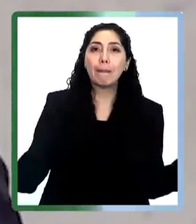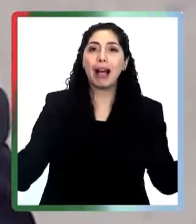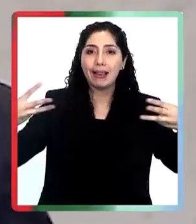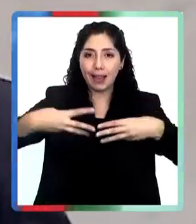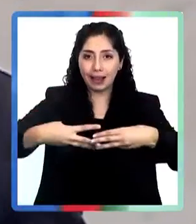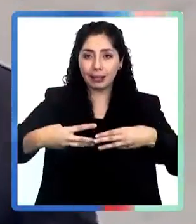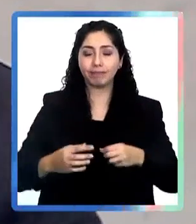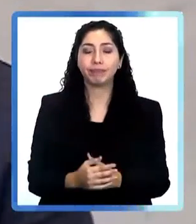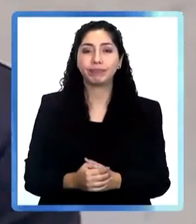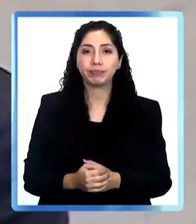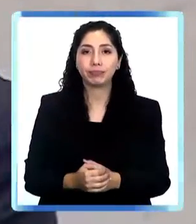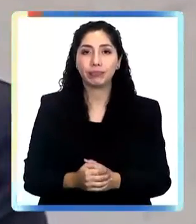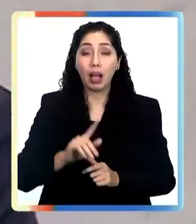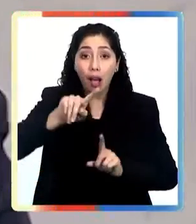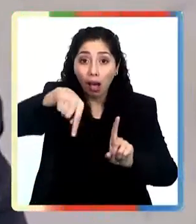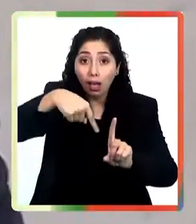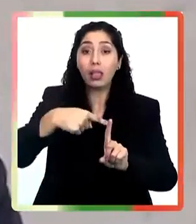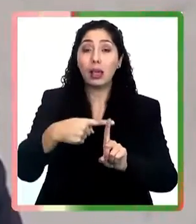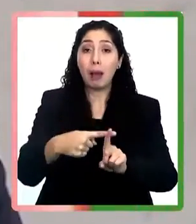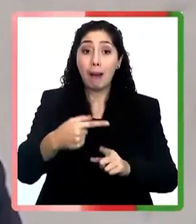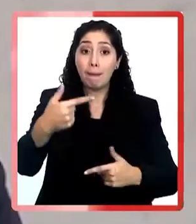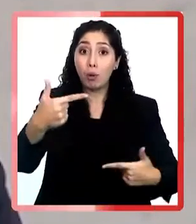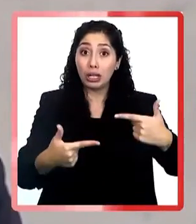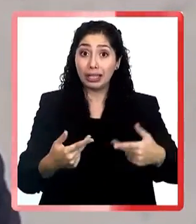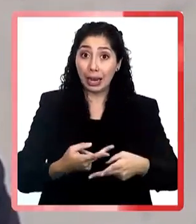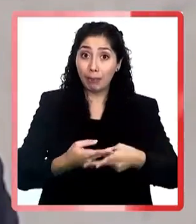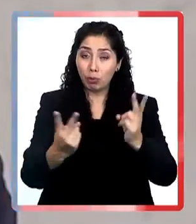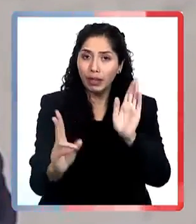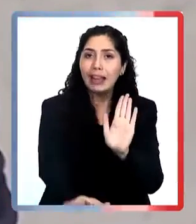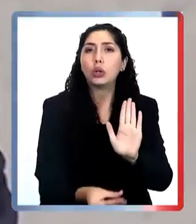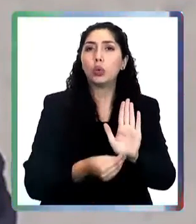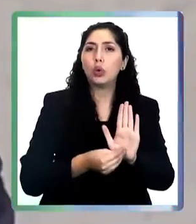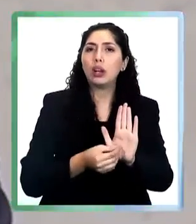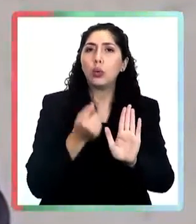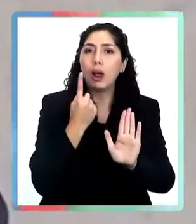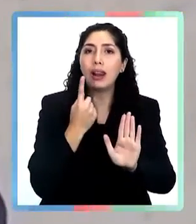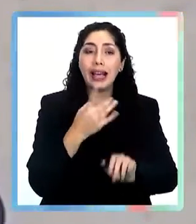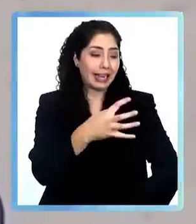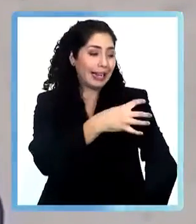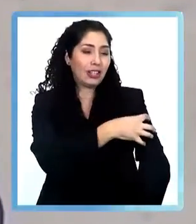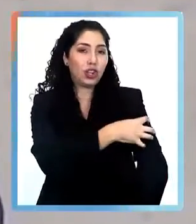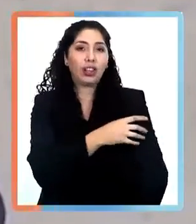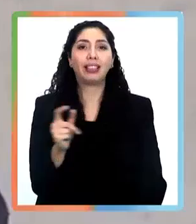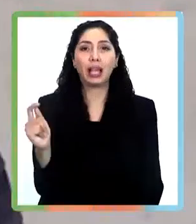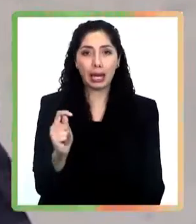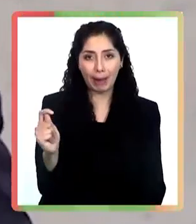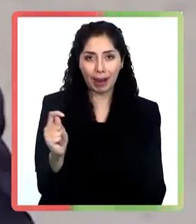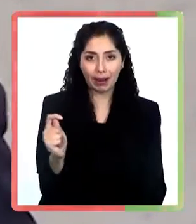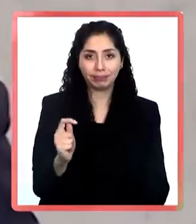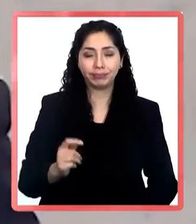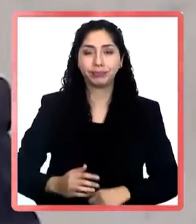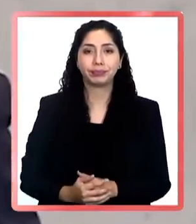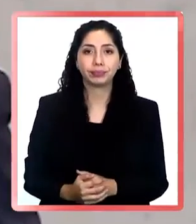he instruido además incluir en esta política pública a la región de tarapacá